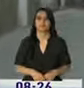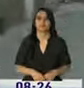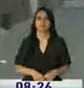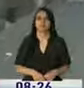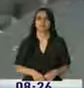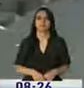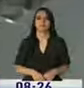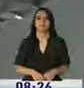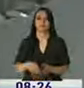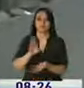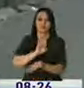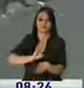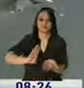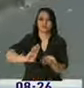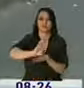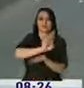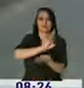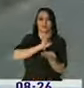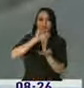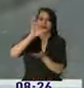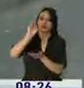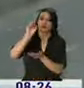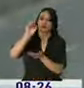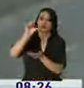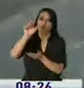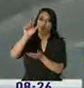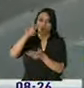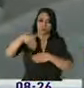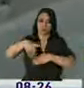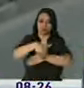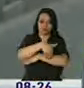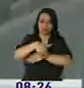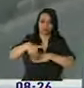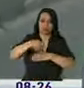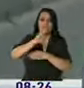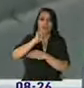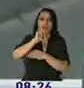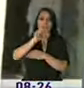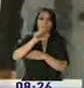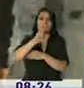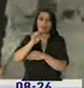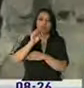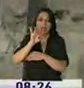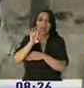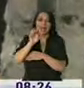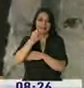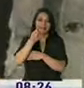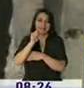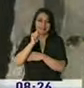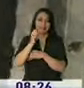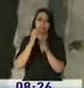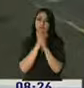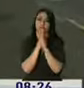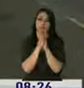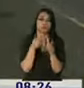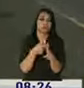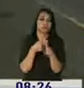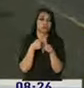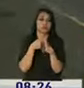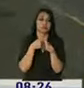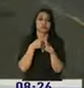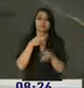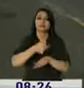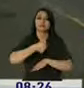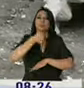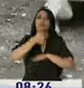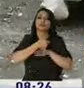Moradores de la calle Los Ríos y pasaje Ramón Egas en el sector de La Tola solicitan ayuda urgente a las autoridades para